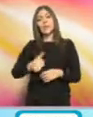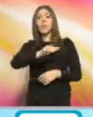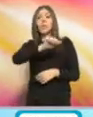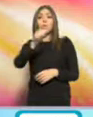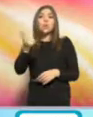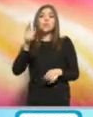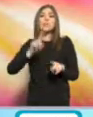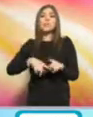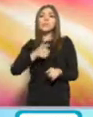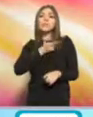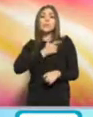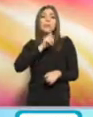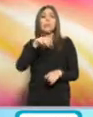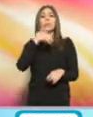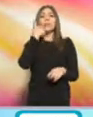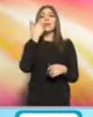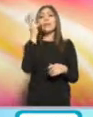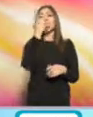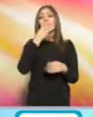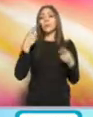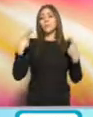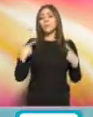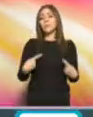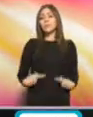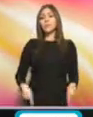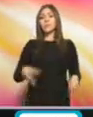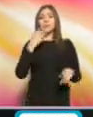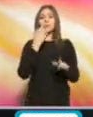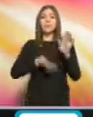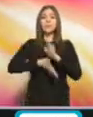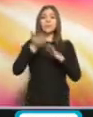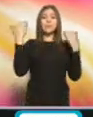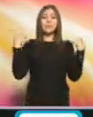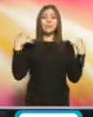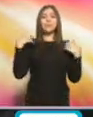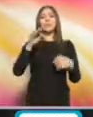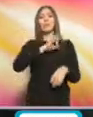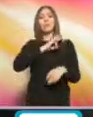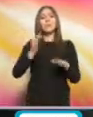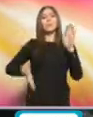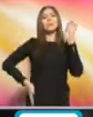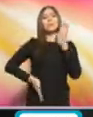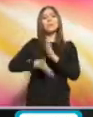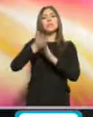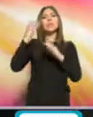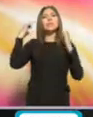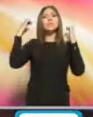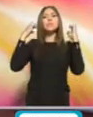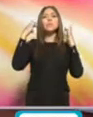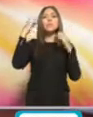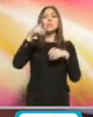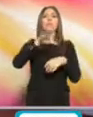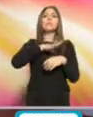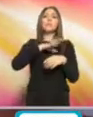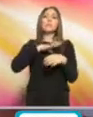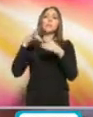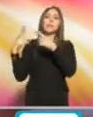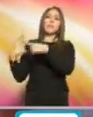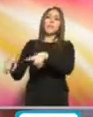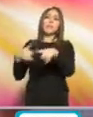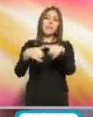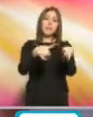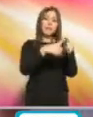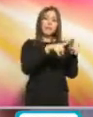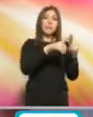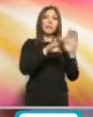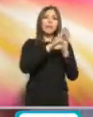sí que quieren ponerse su vestido bonito e irse de paseo, fíjese que una exposición puede ser una gran opción. Tenemos varias exposiciones